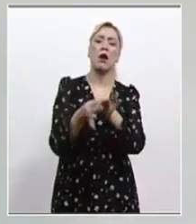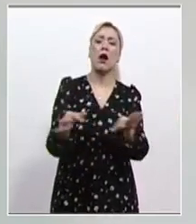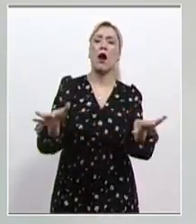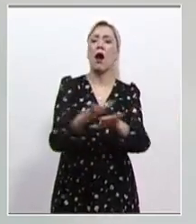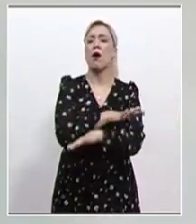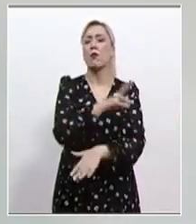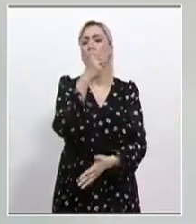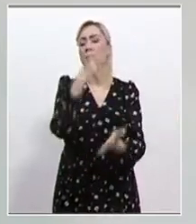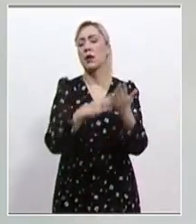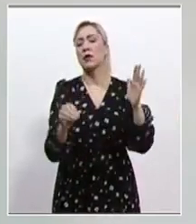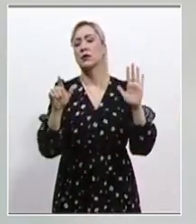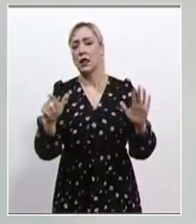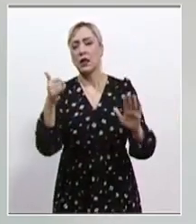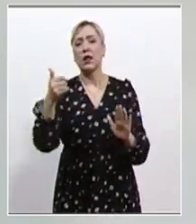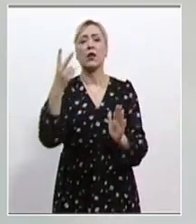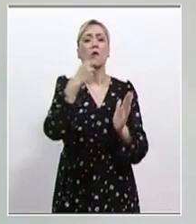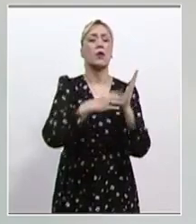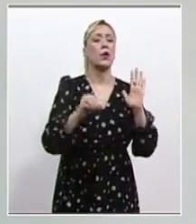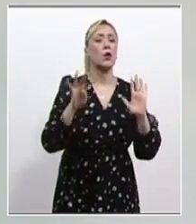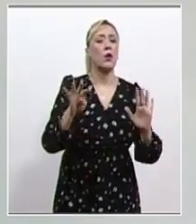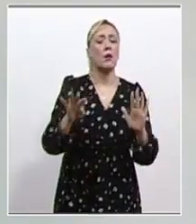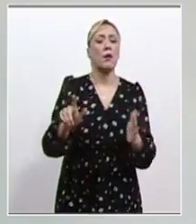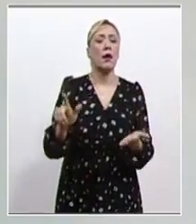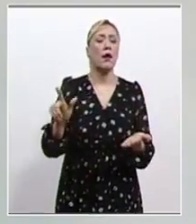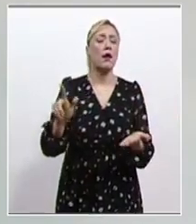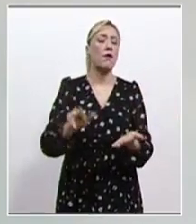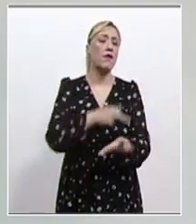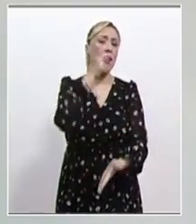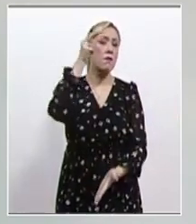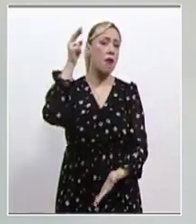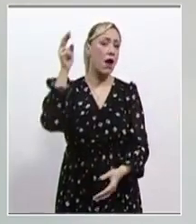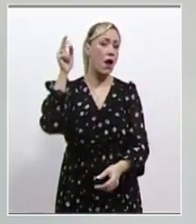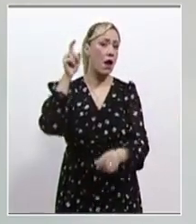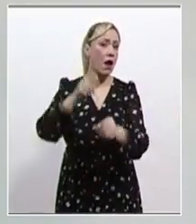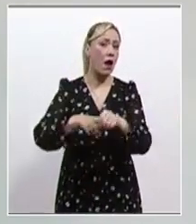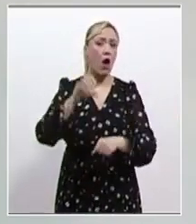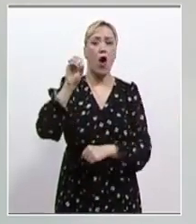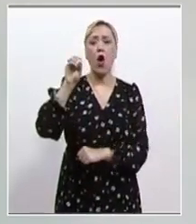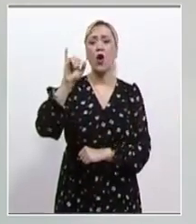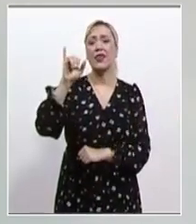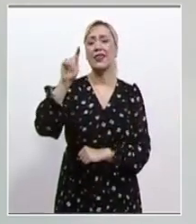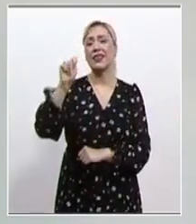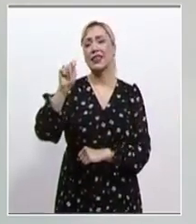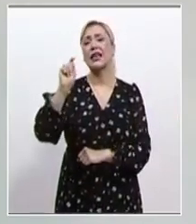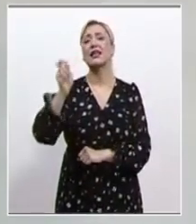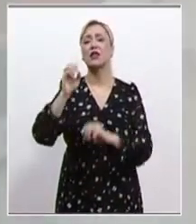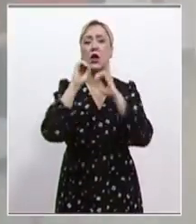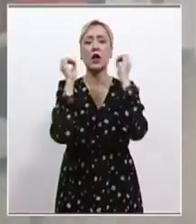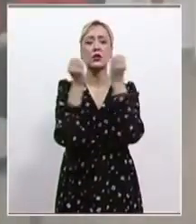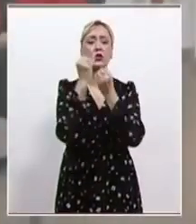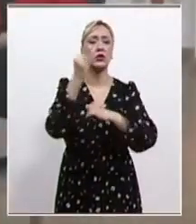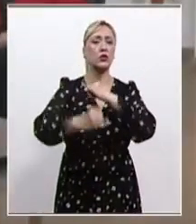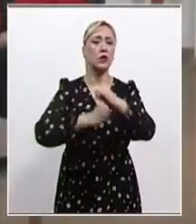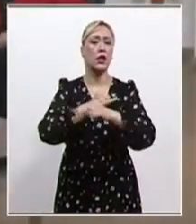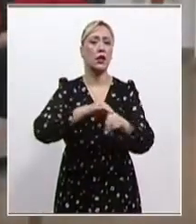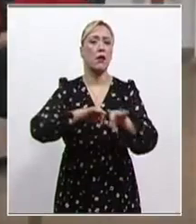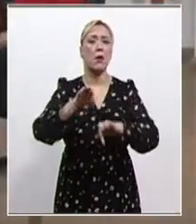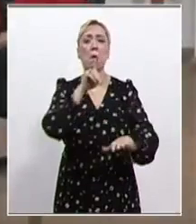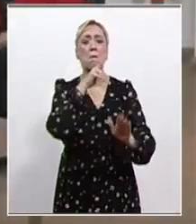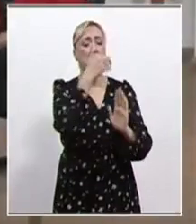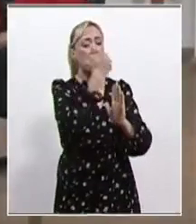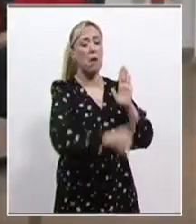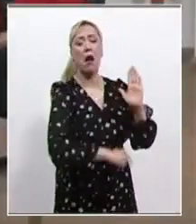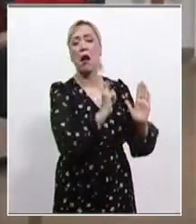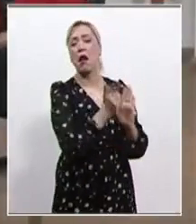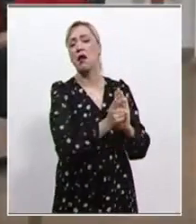de 2019, en los convenios de OIT. Es hacer efectivos, que no queden en el papel, porque ya habían quedado en el papel en el